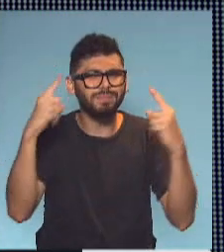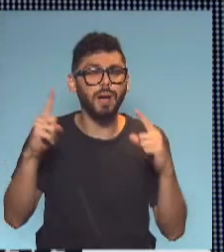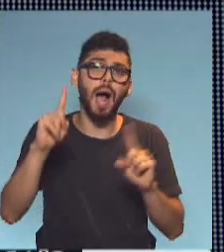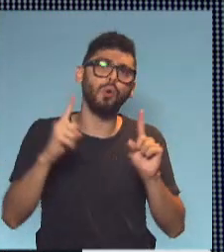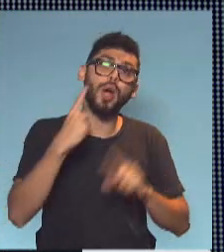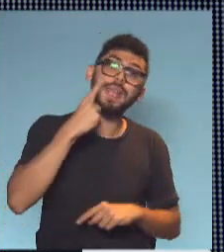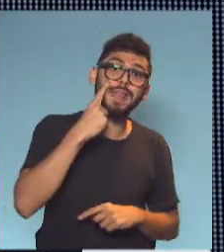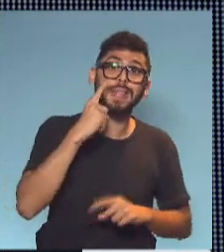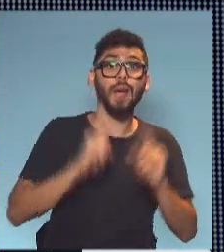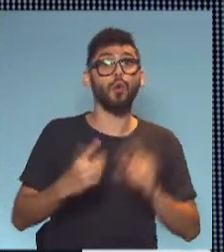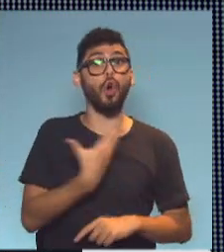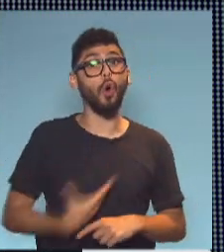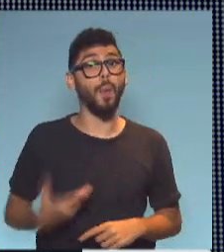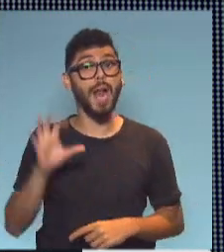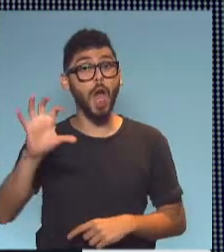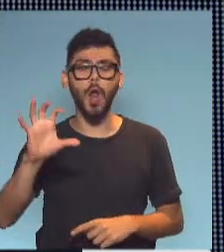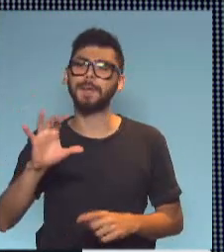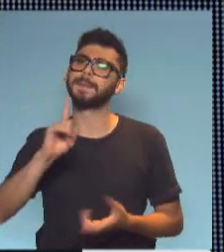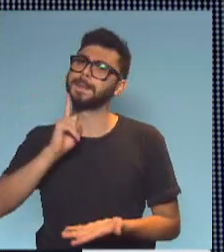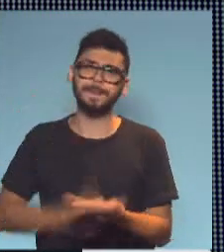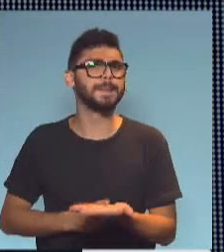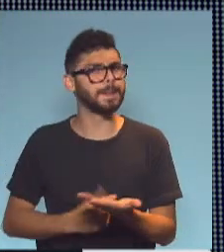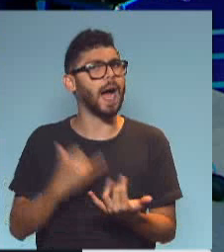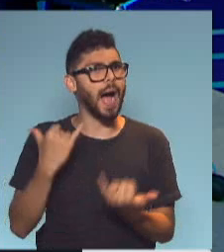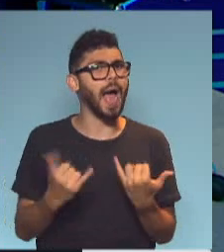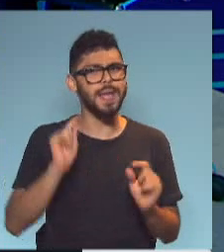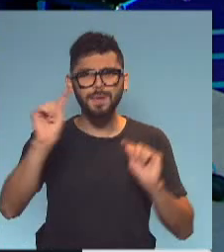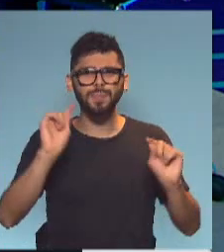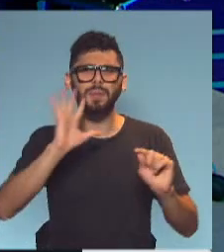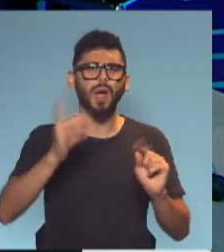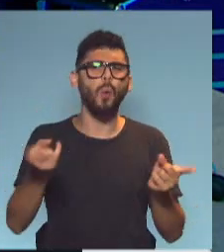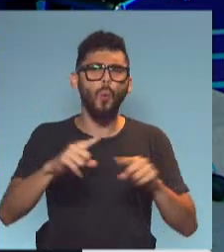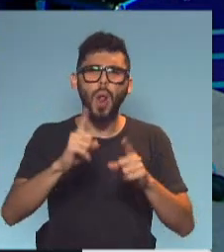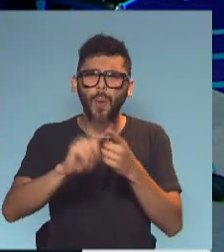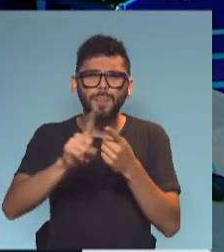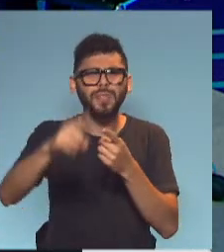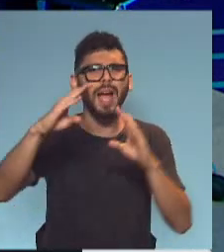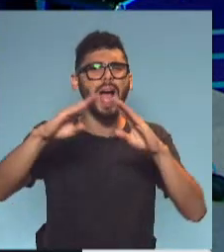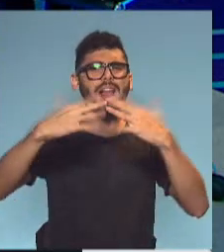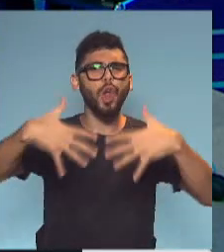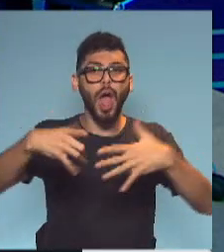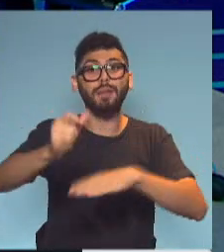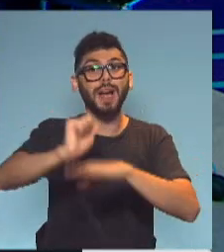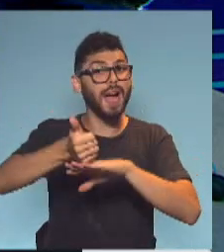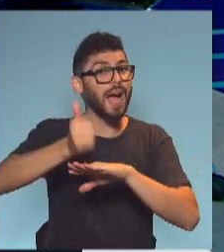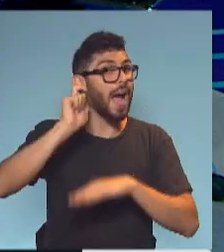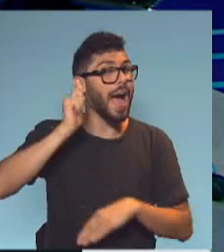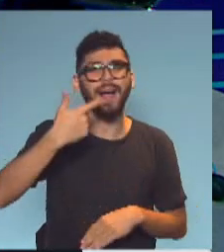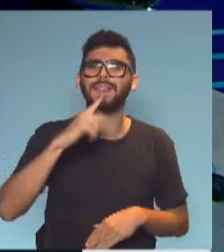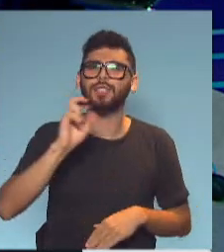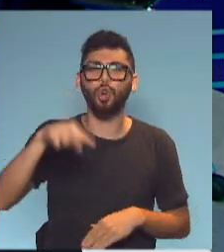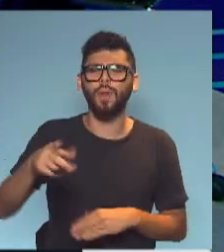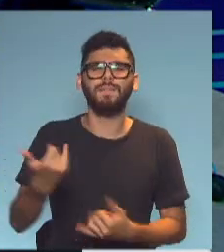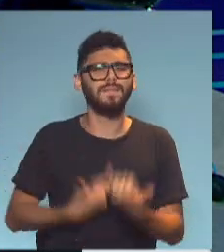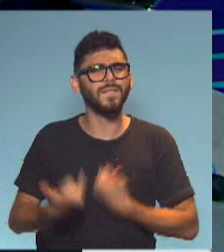algunos gobernadores van tomando decisiones más allá de lo que se espera. Vamos a volver a Casa Rosada, desde allí Gastón Soulas nos contaba hoy de la